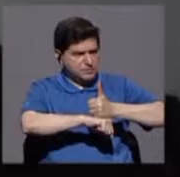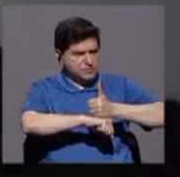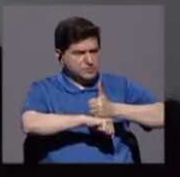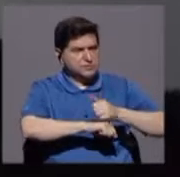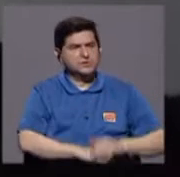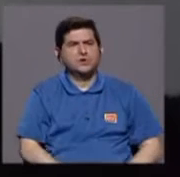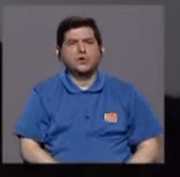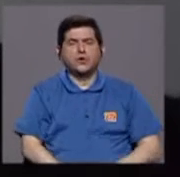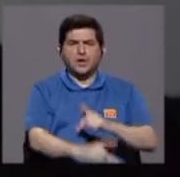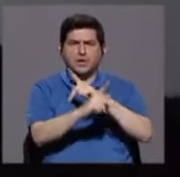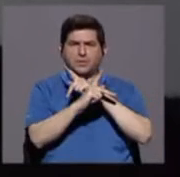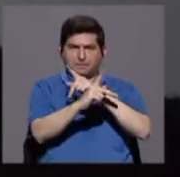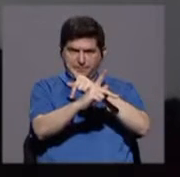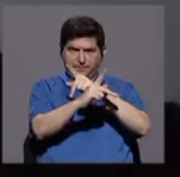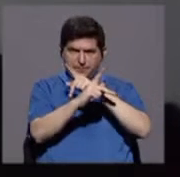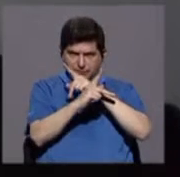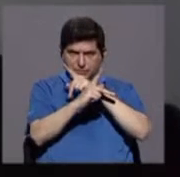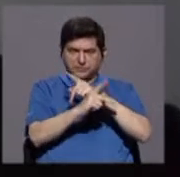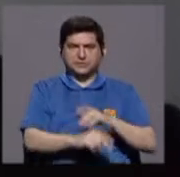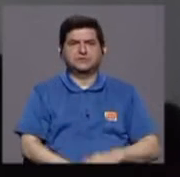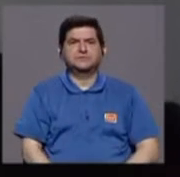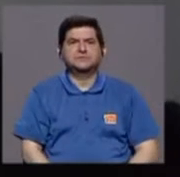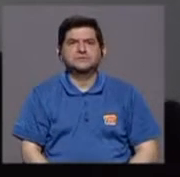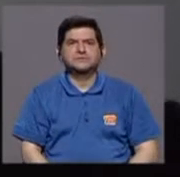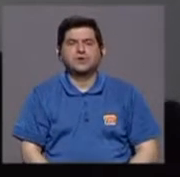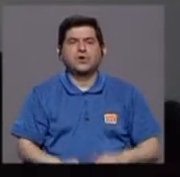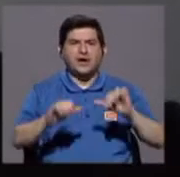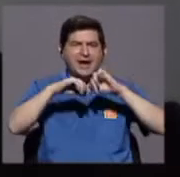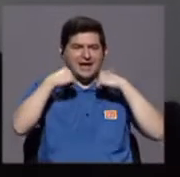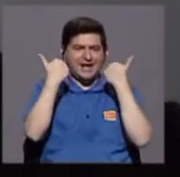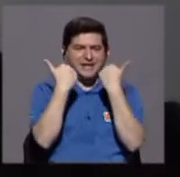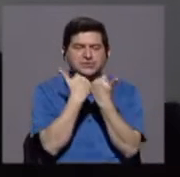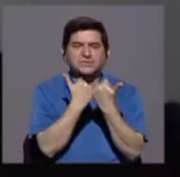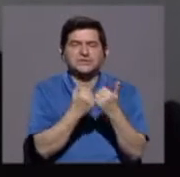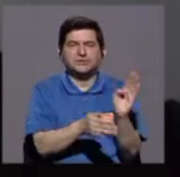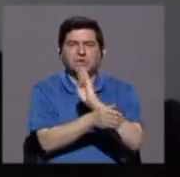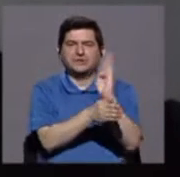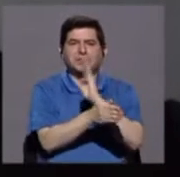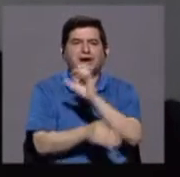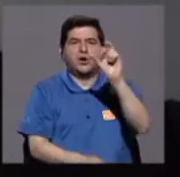al amparo originalmente de la Asociación Bancaria Costarricense